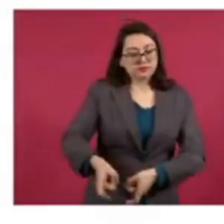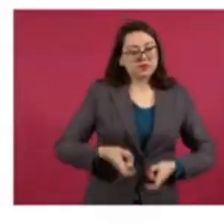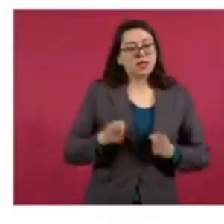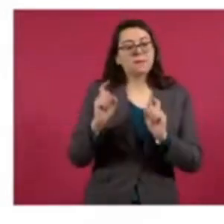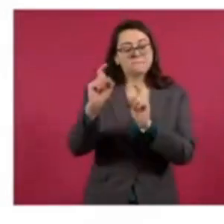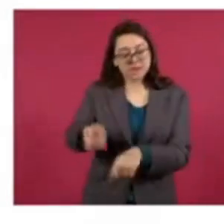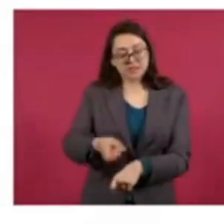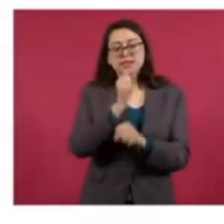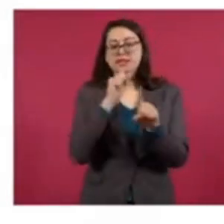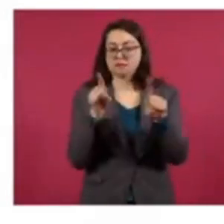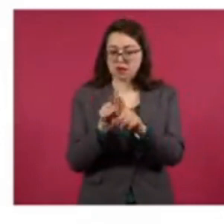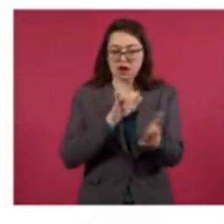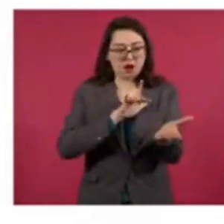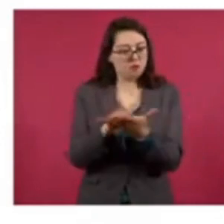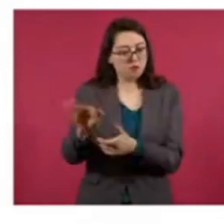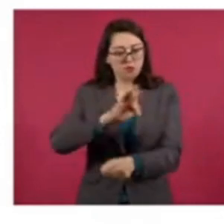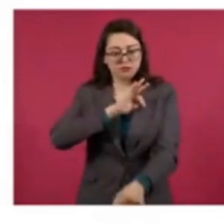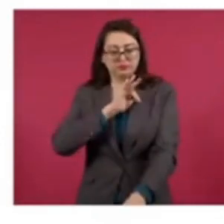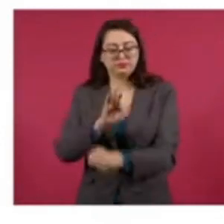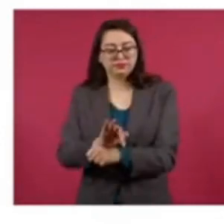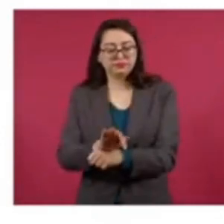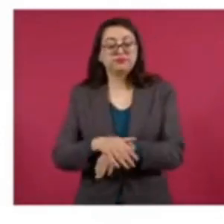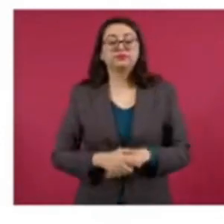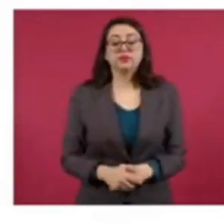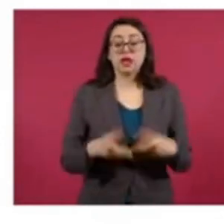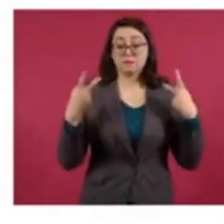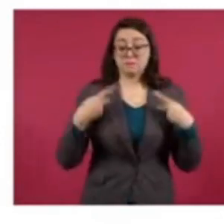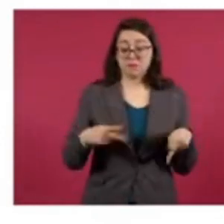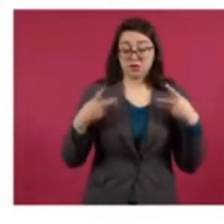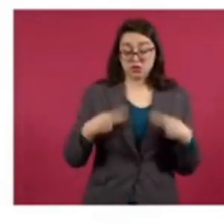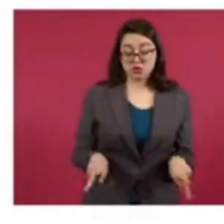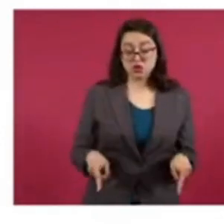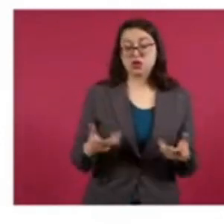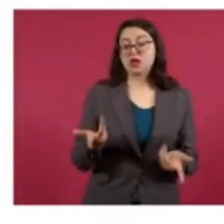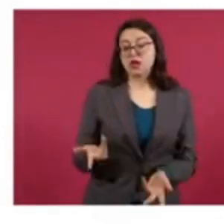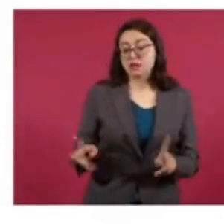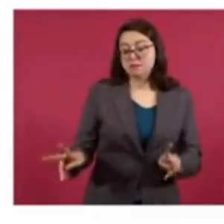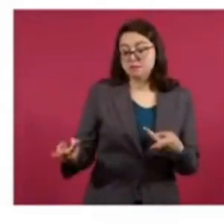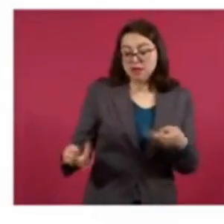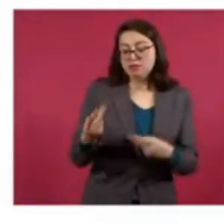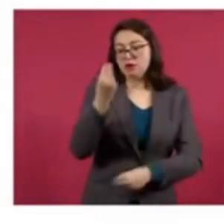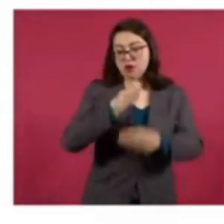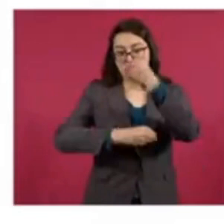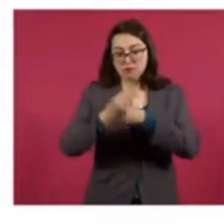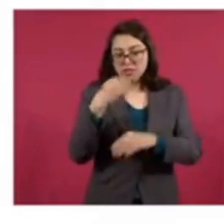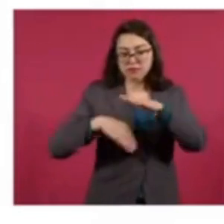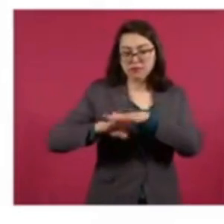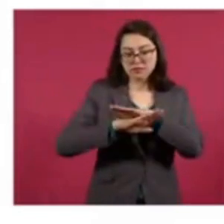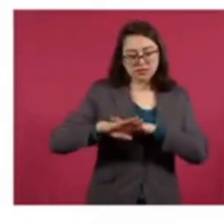a provocar que se hable de él, que se hable de sus reformas y que la elección sea